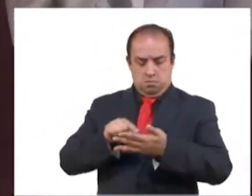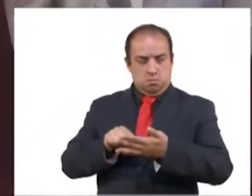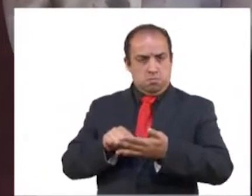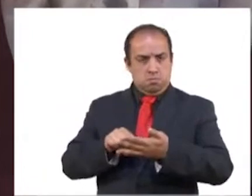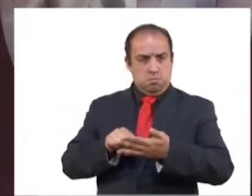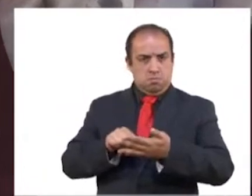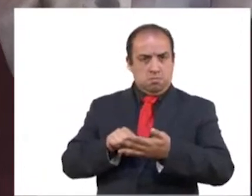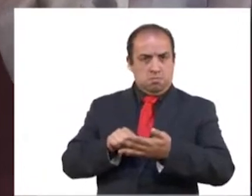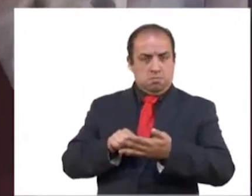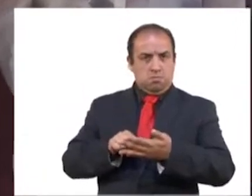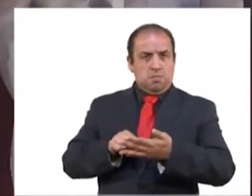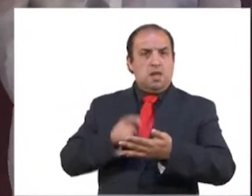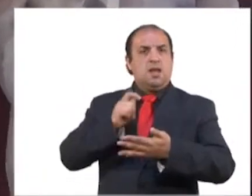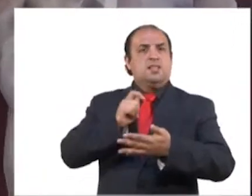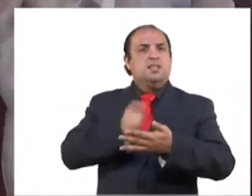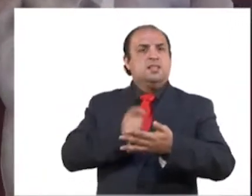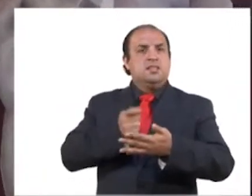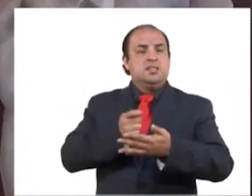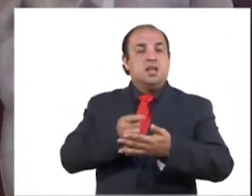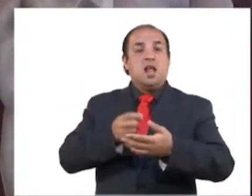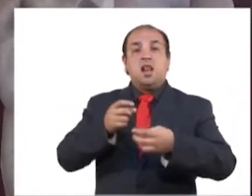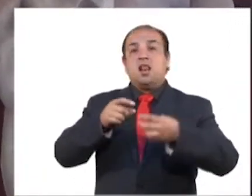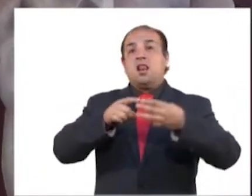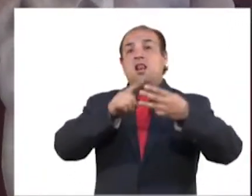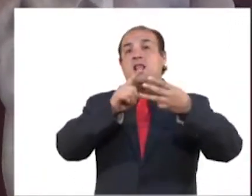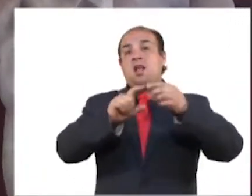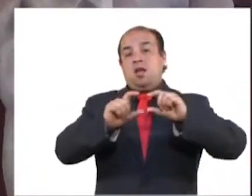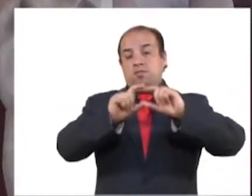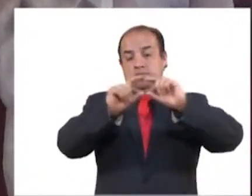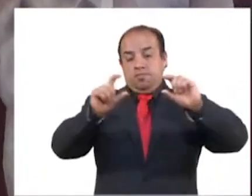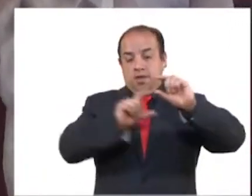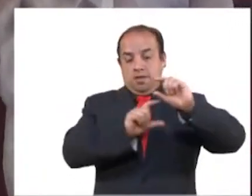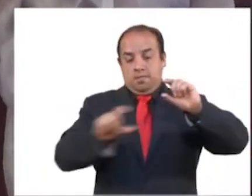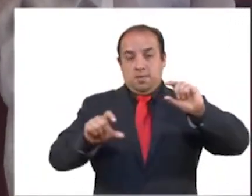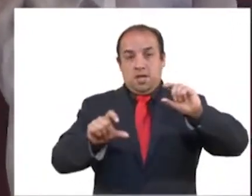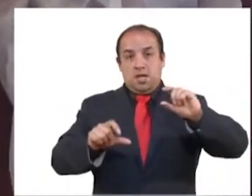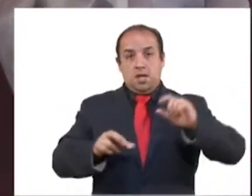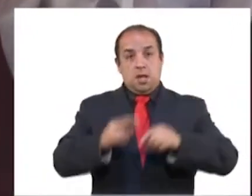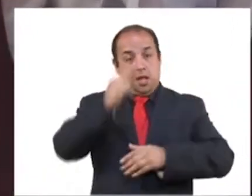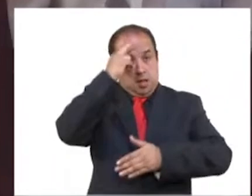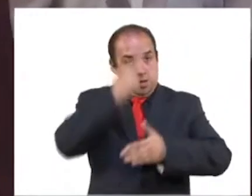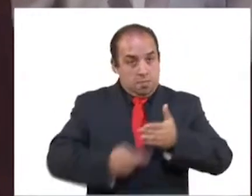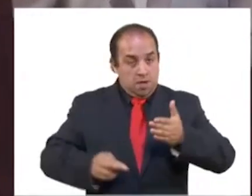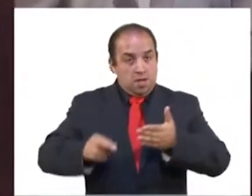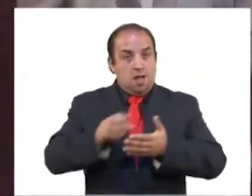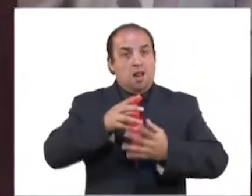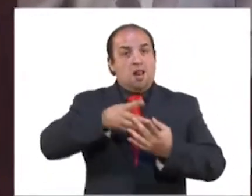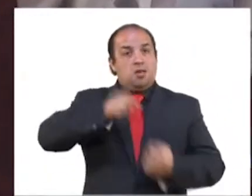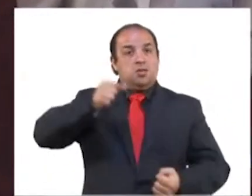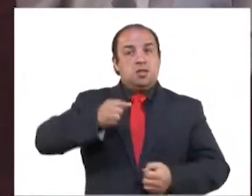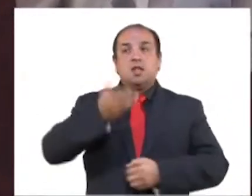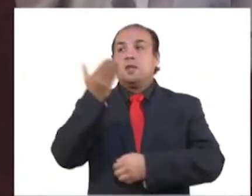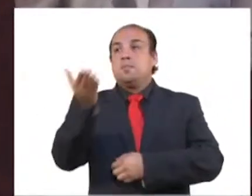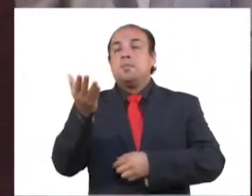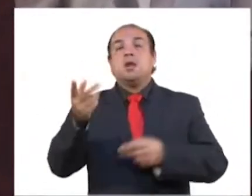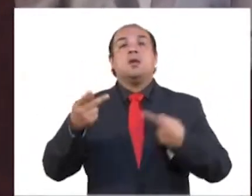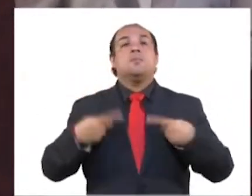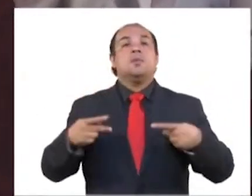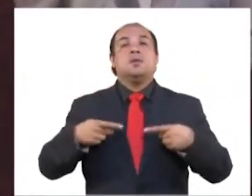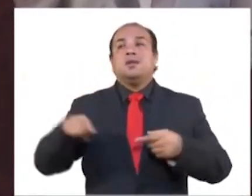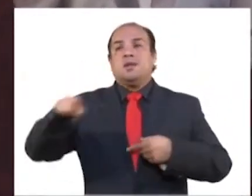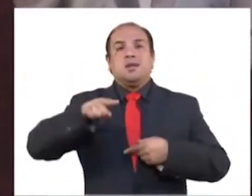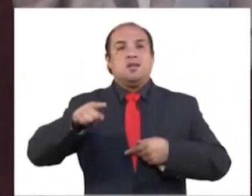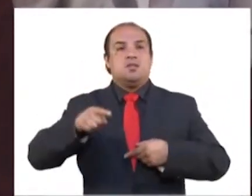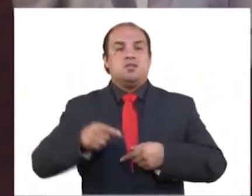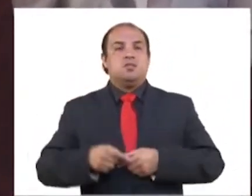enviará una iniciativa de ley al congreso capitalino para aplazar la discusión de la consulta del programa general de ordenamiento territorial y